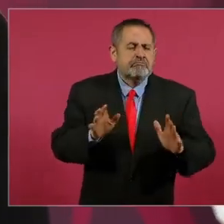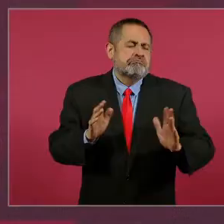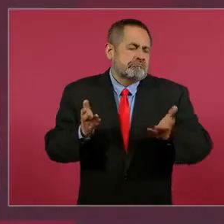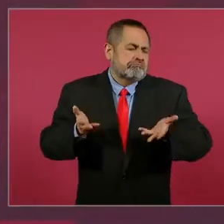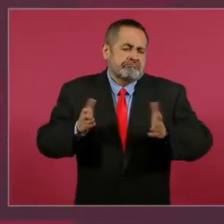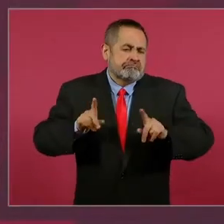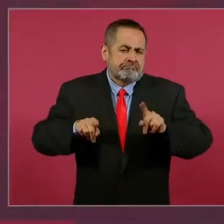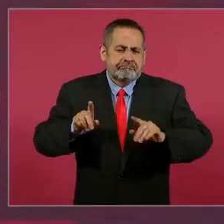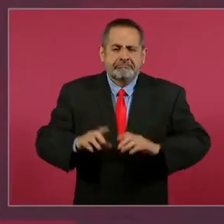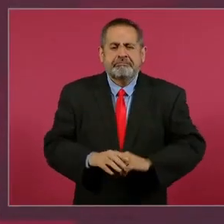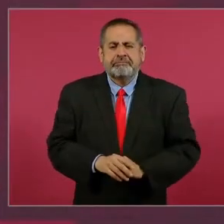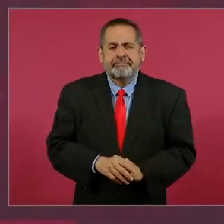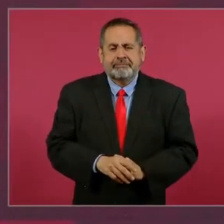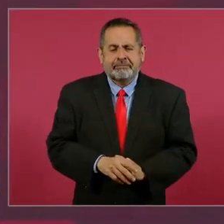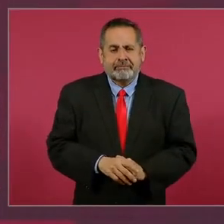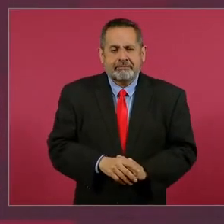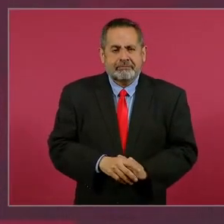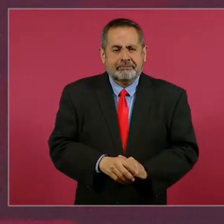dependiendo,